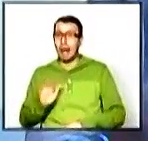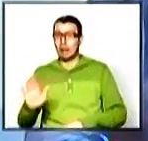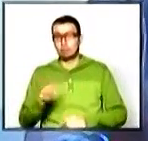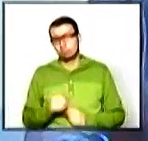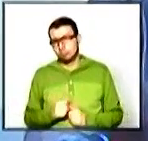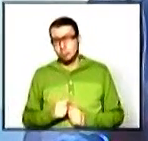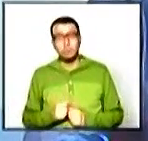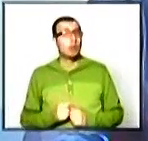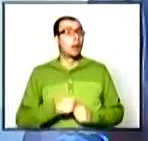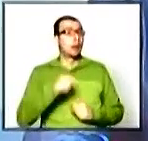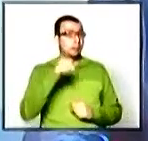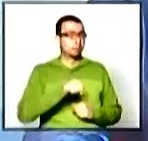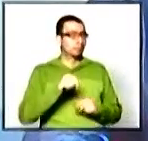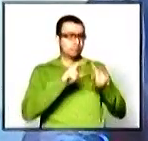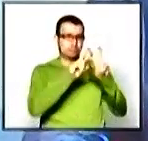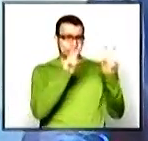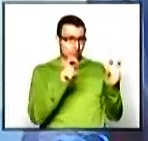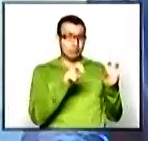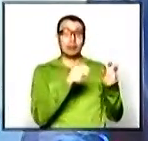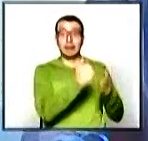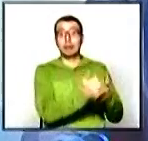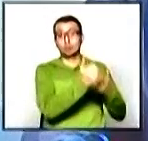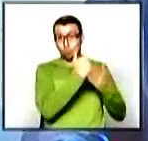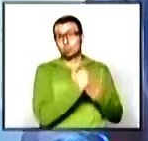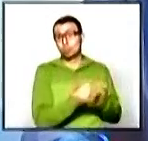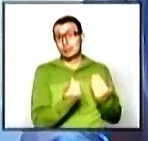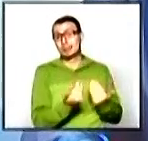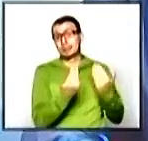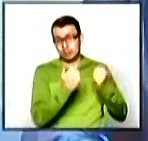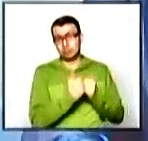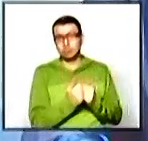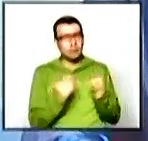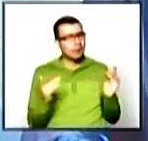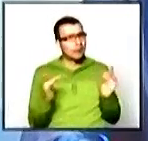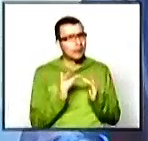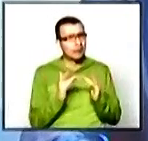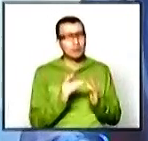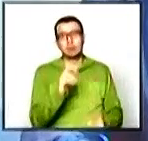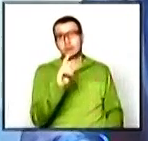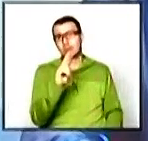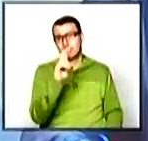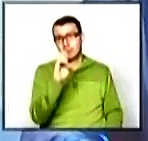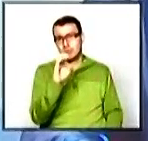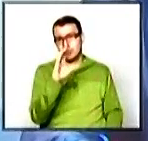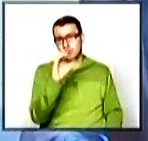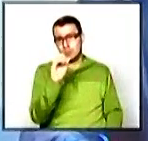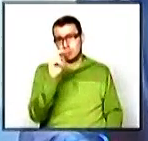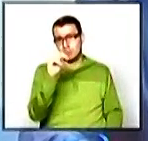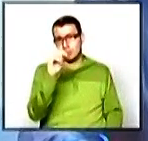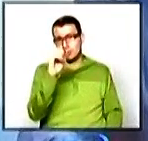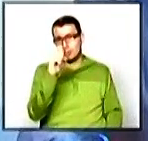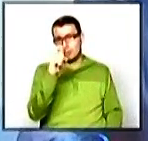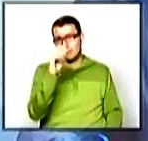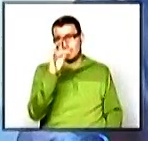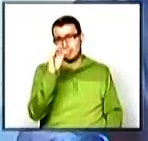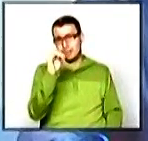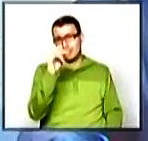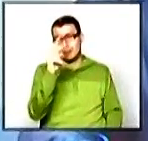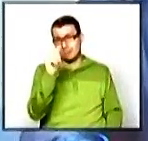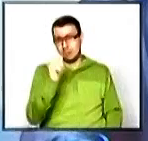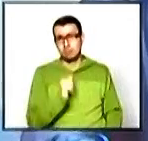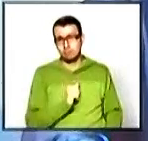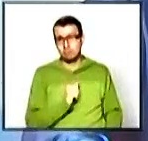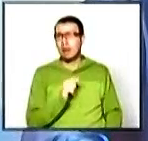nosotros ha sido una gran ayuda terapéutica y tiene que ver con las terapias reconectivas, ¿cierto? La gente habla mucho de la terapia